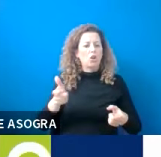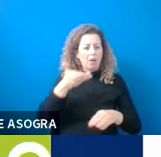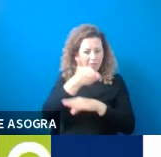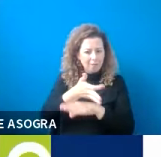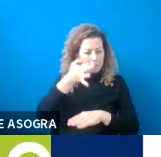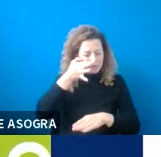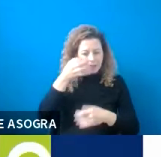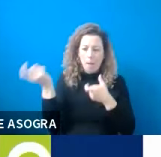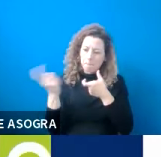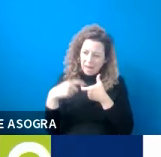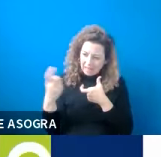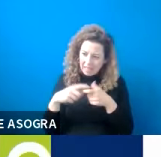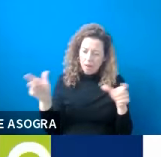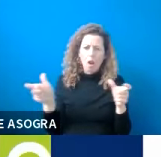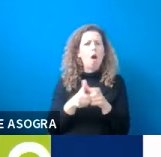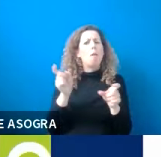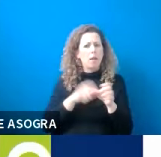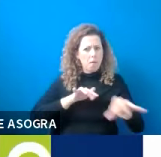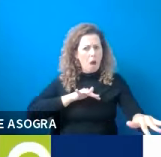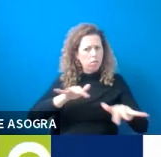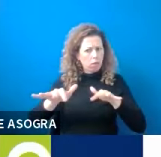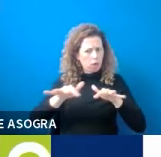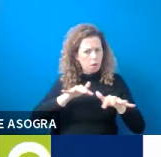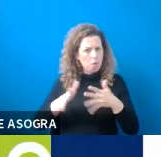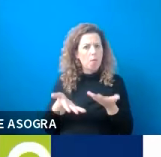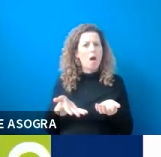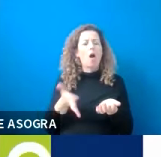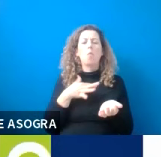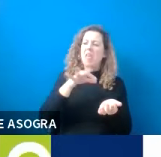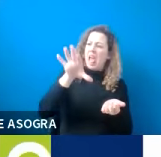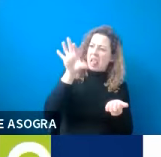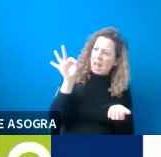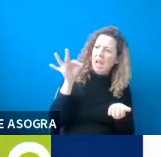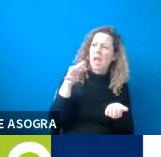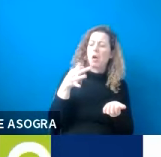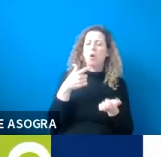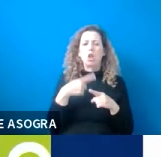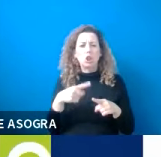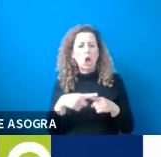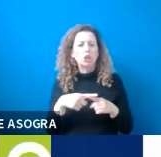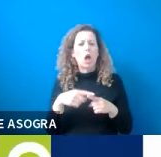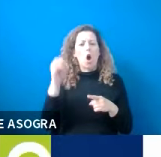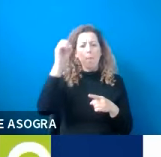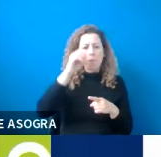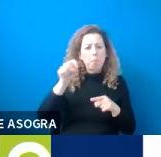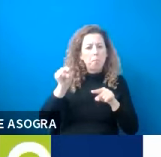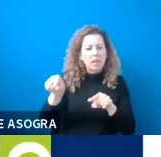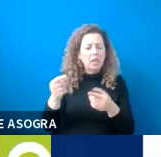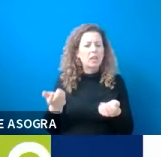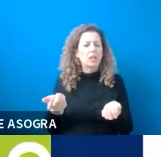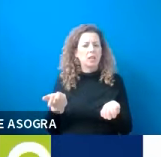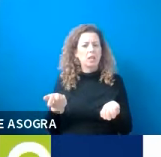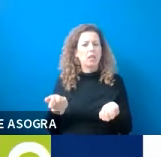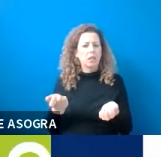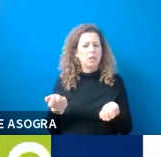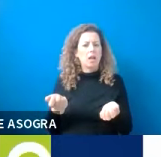sesiones, que participan activamente en ellas, que eligen o deciden en objetivos de intervención en función de, sea, en base